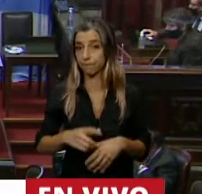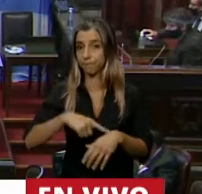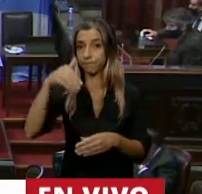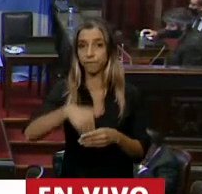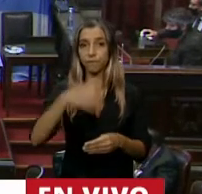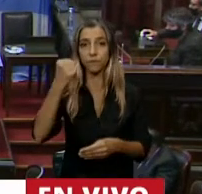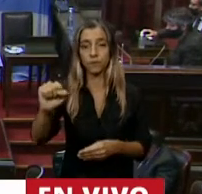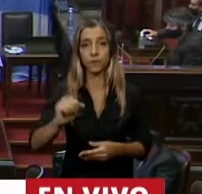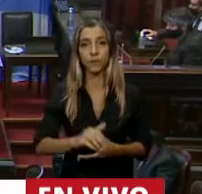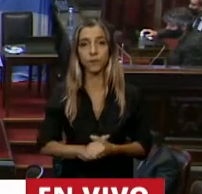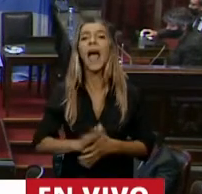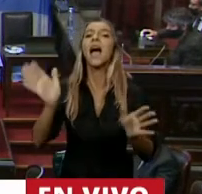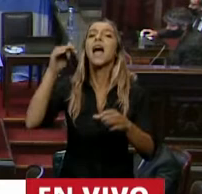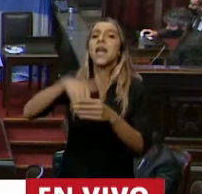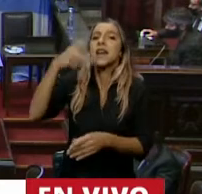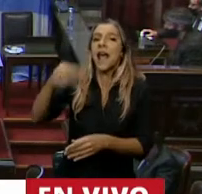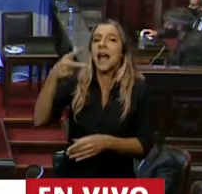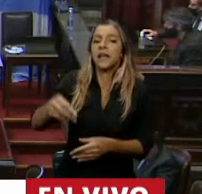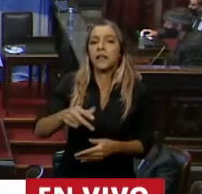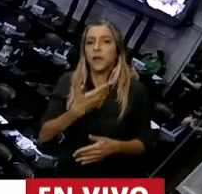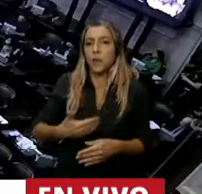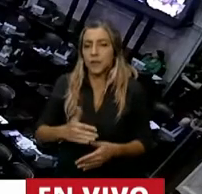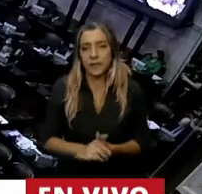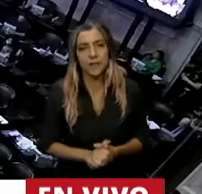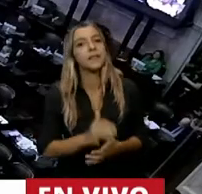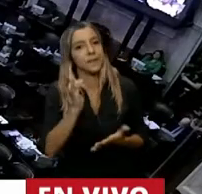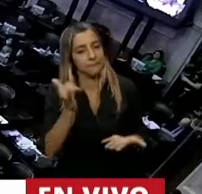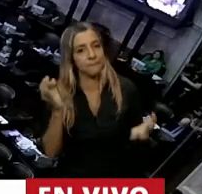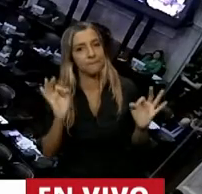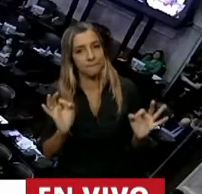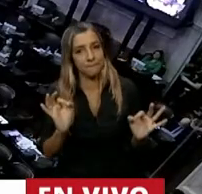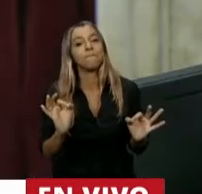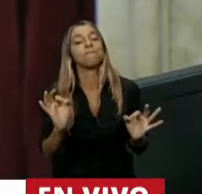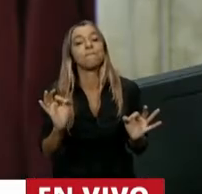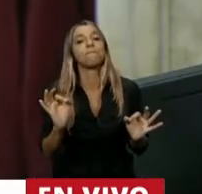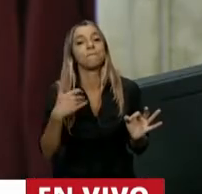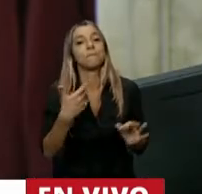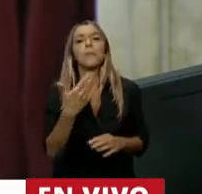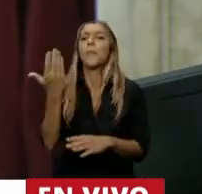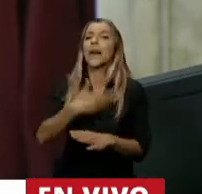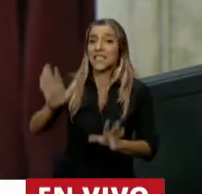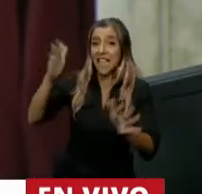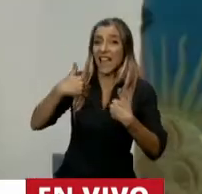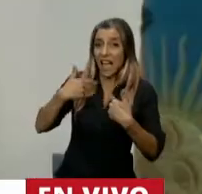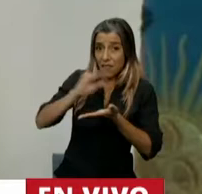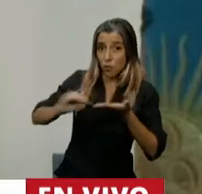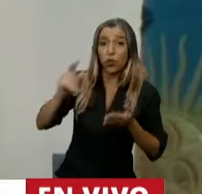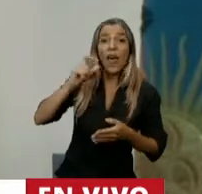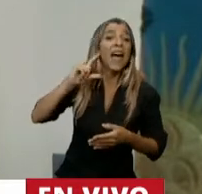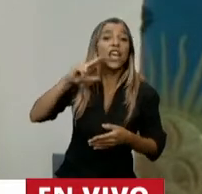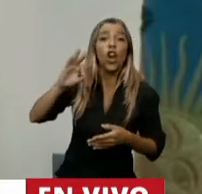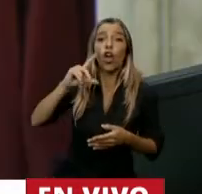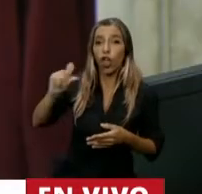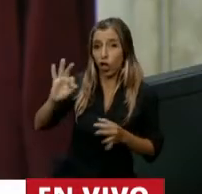Ausente a la hora de votar. Negativo, señor presidente. Negativo. Señor presidente, la diputada Ginocchio. Sí, sí, la